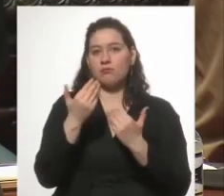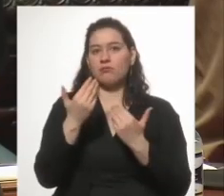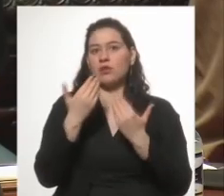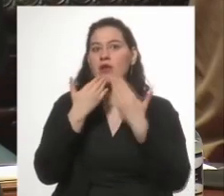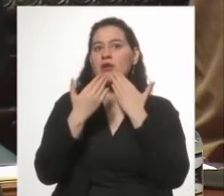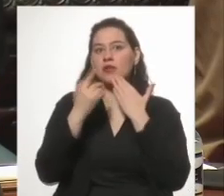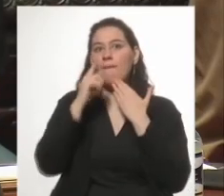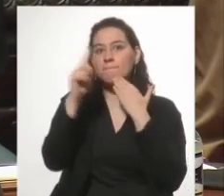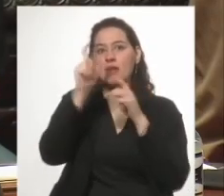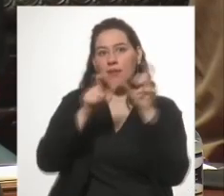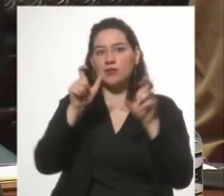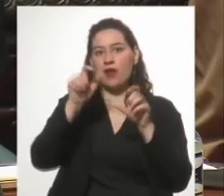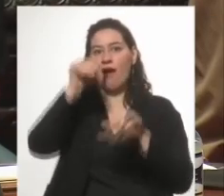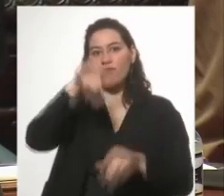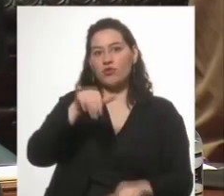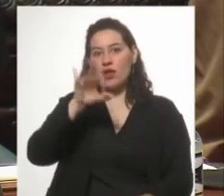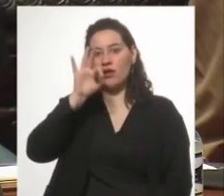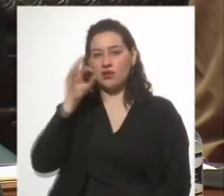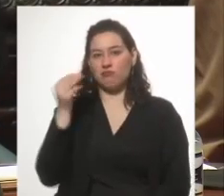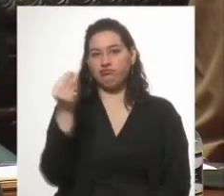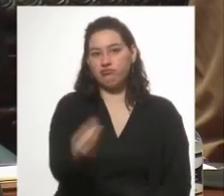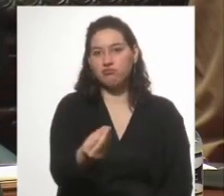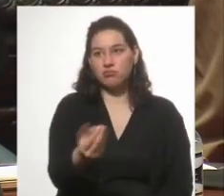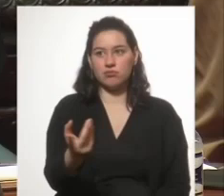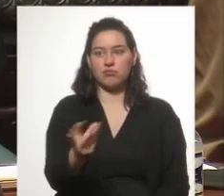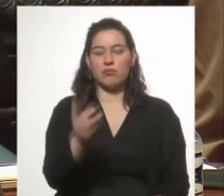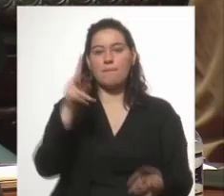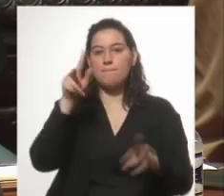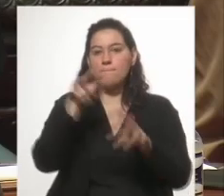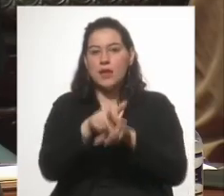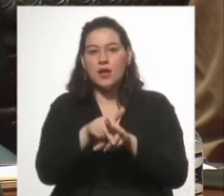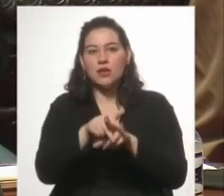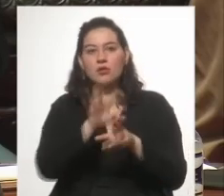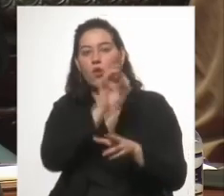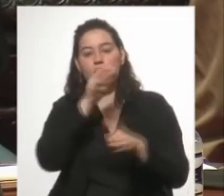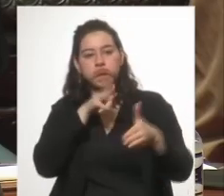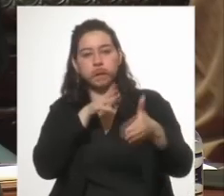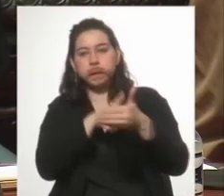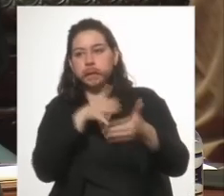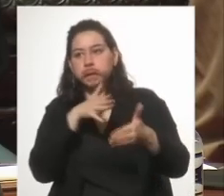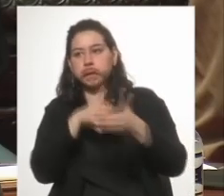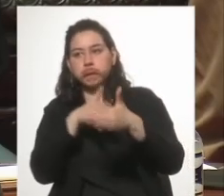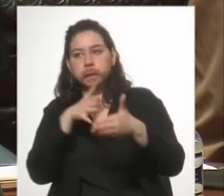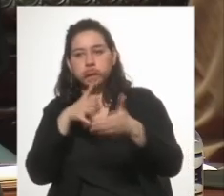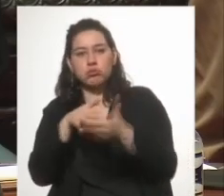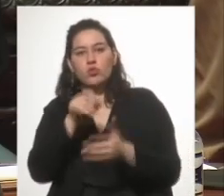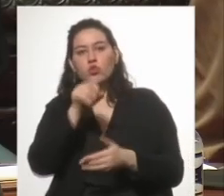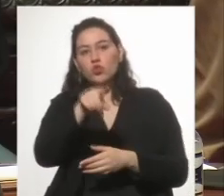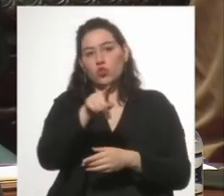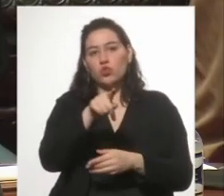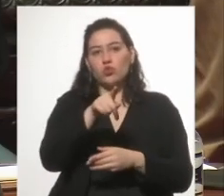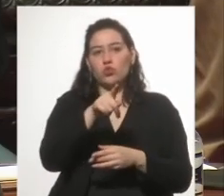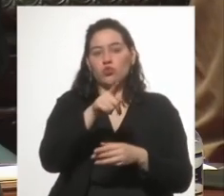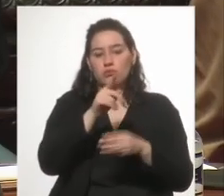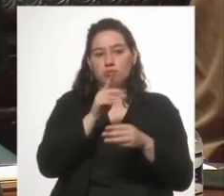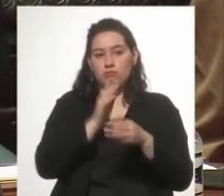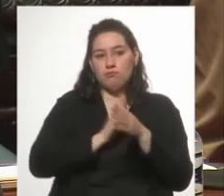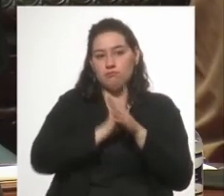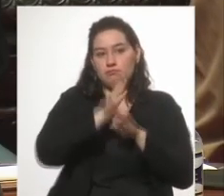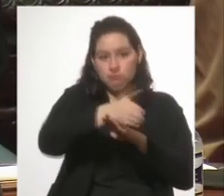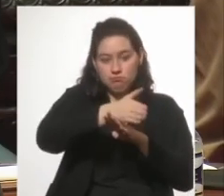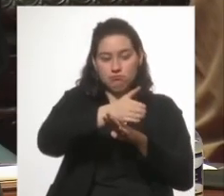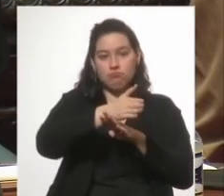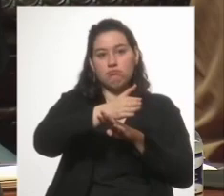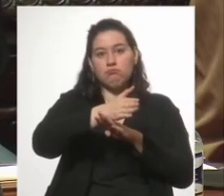de ciudadanos. Interferir ya sea obstaculizando su acceso al Parlamento, ya